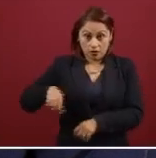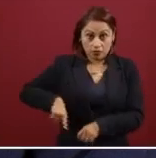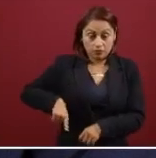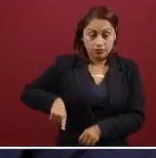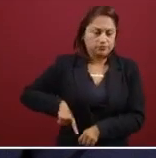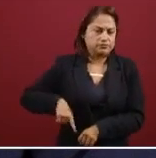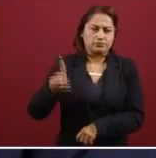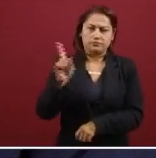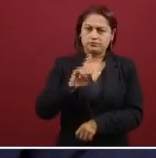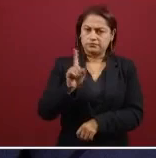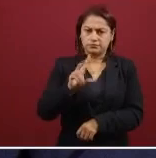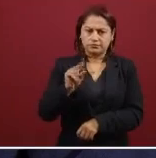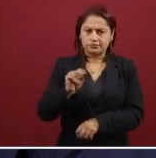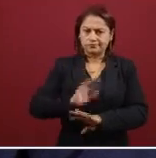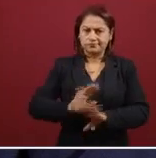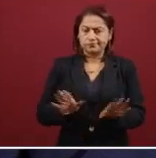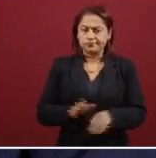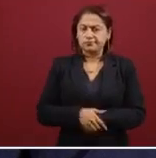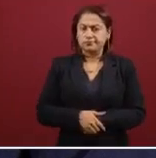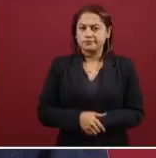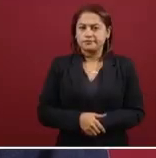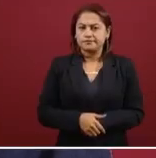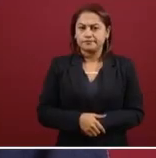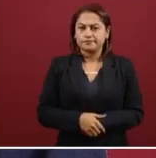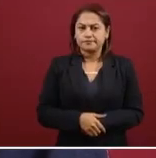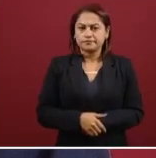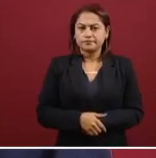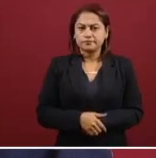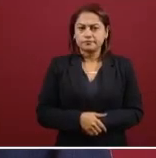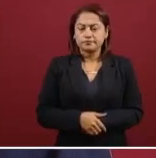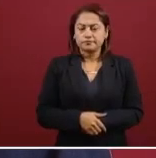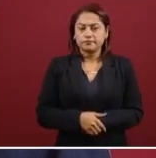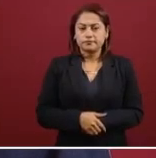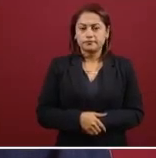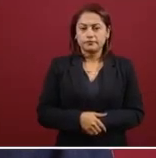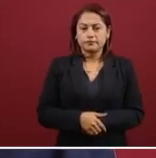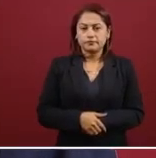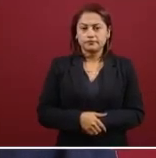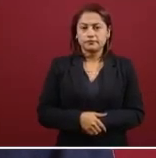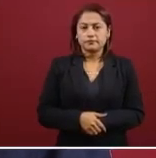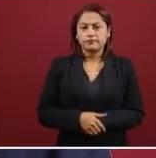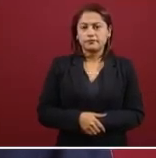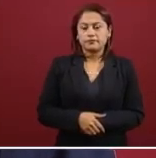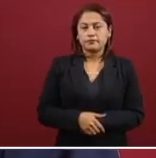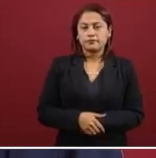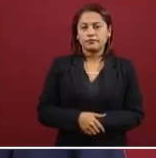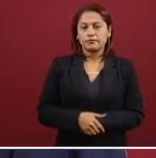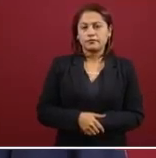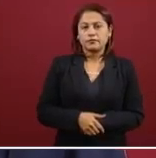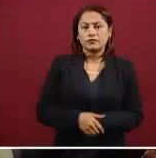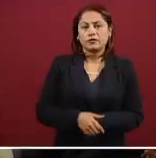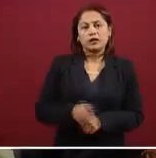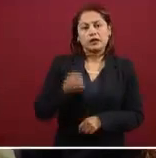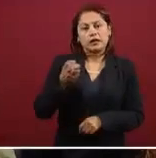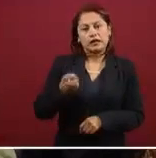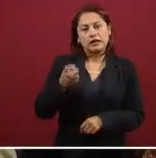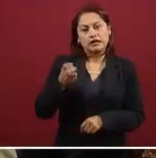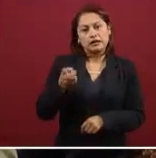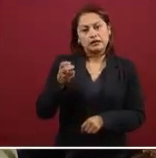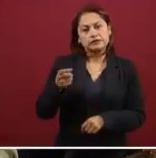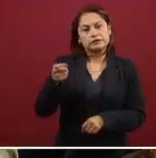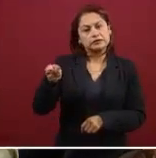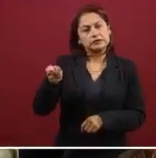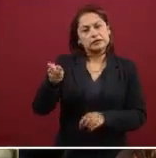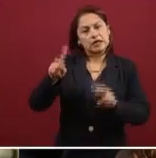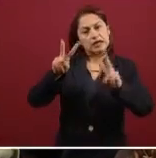Es más que nada un asunto de el comercio